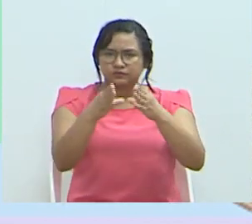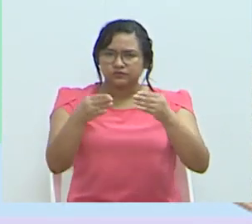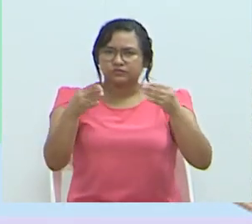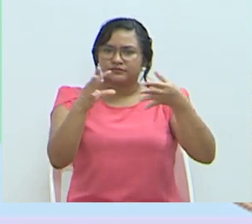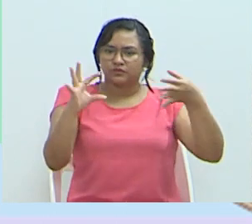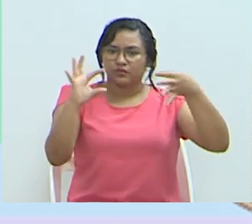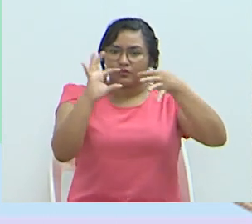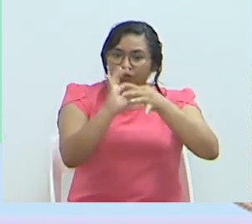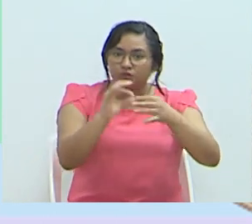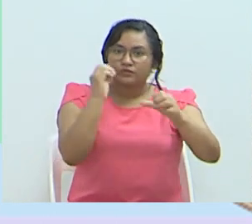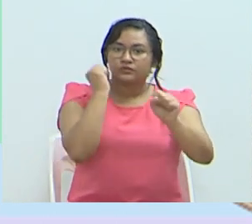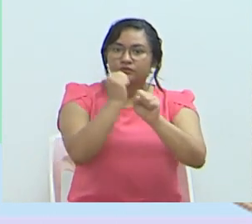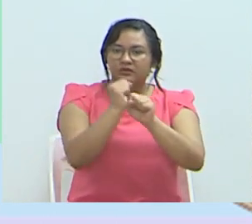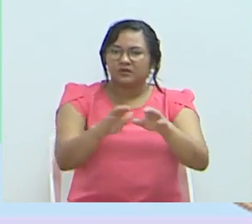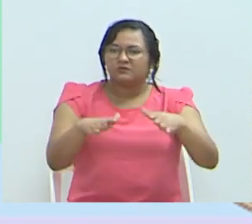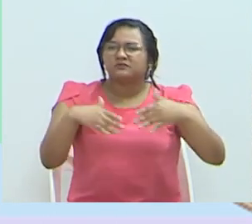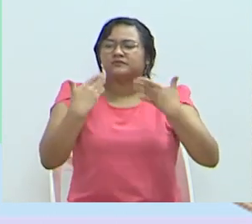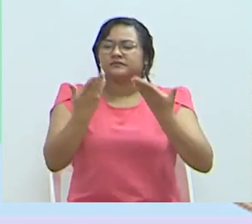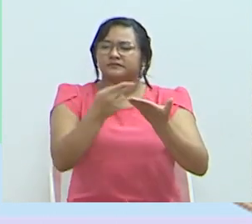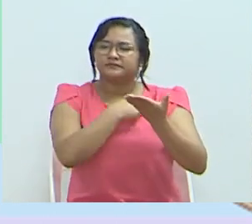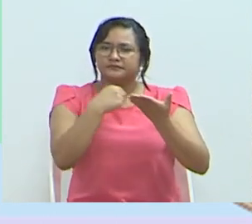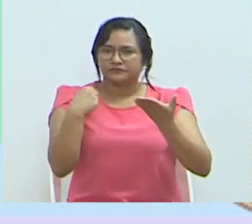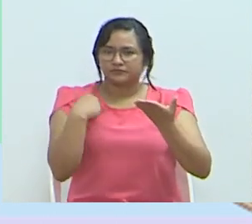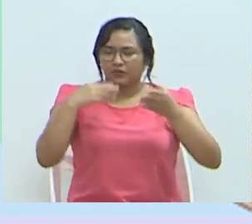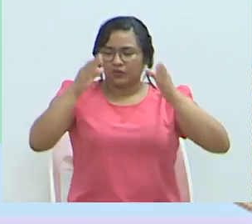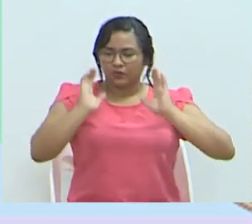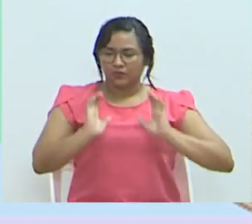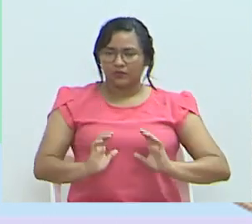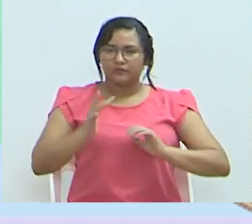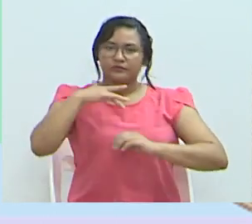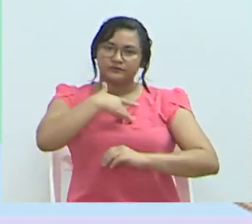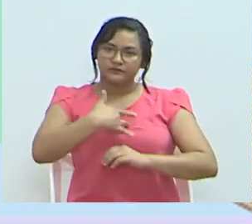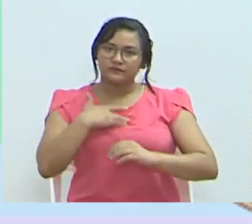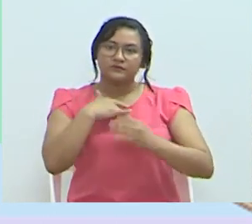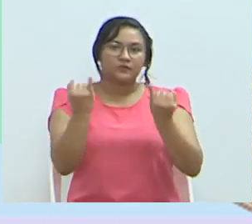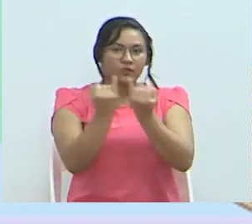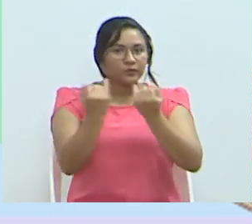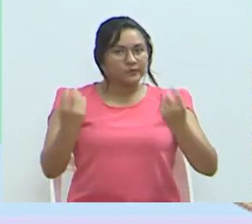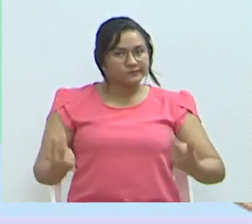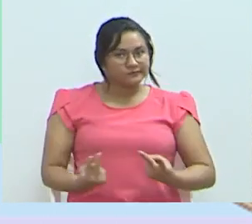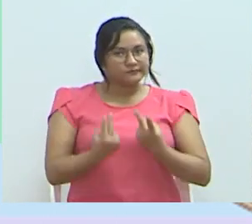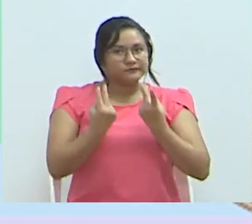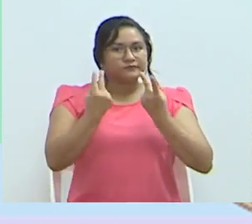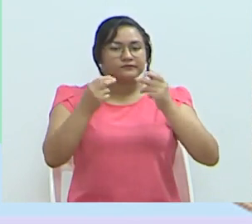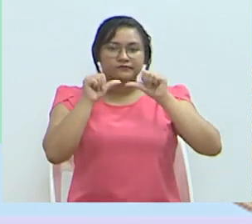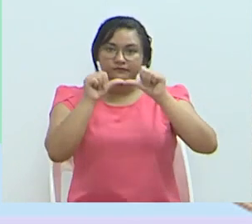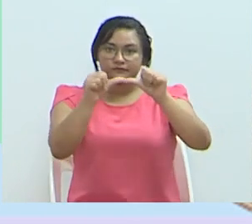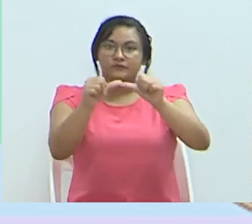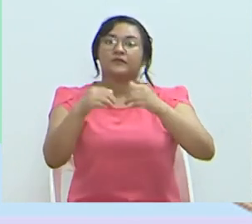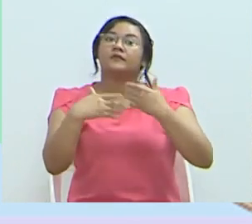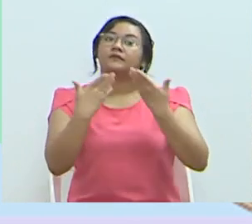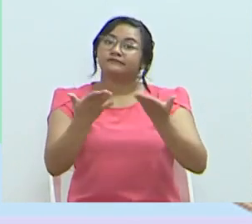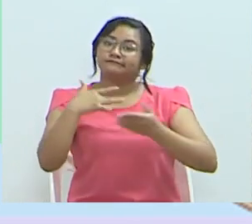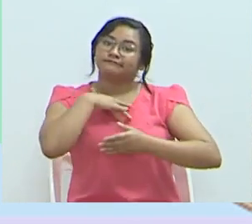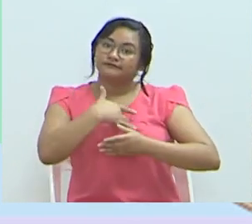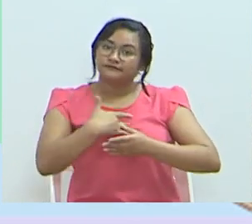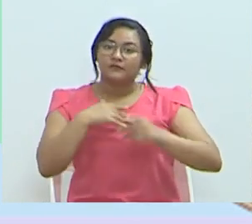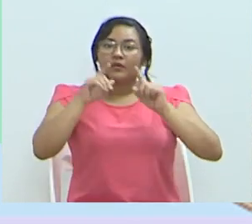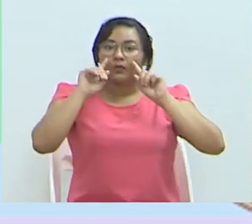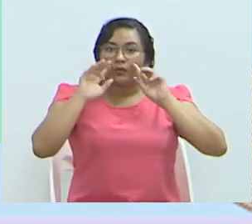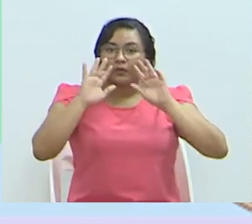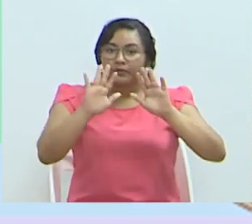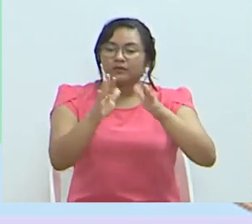realizar funciones específicas, necesarias para mantener la vida. Por ello es necesario cuidarnos, manteniendo una